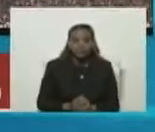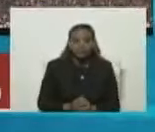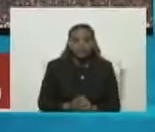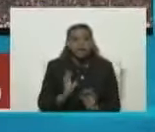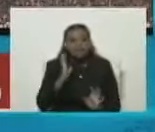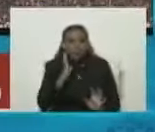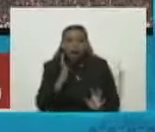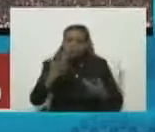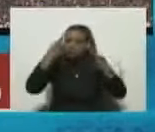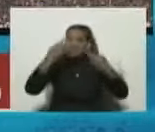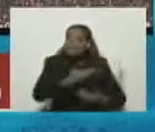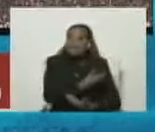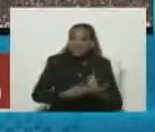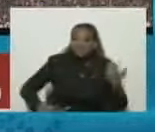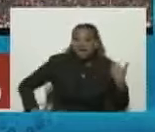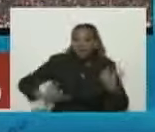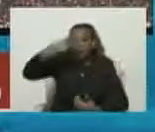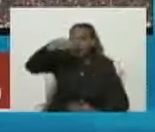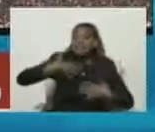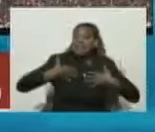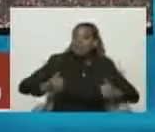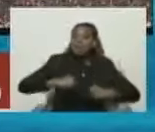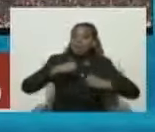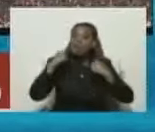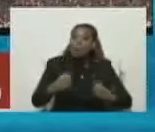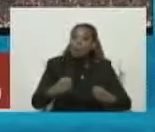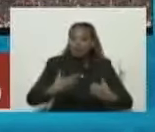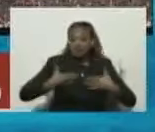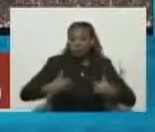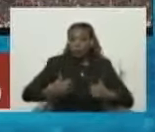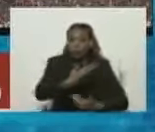Para ser presidente hay que tener salud de hierro.